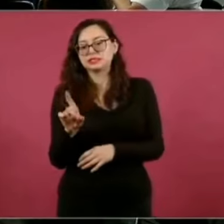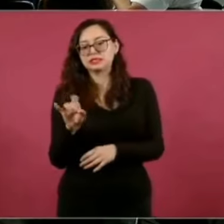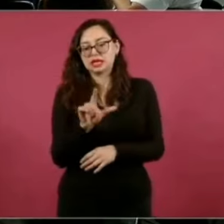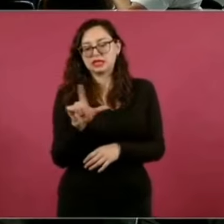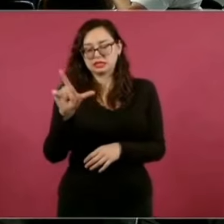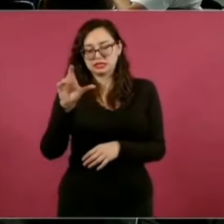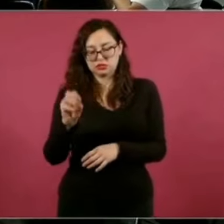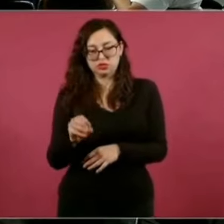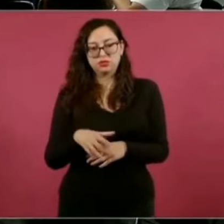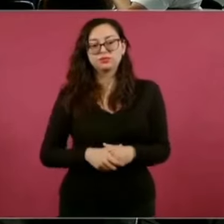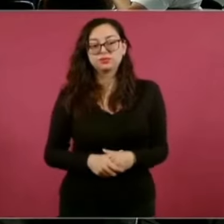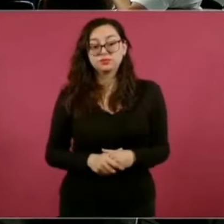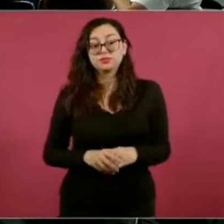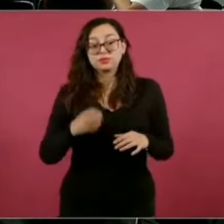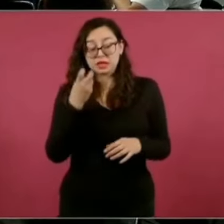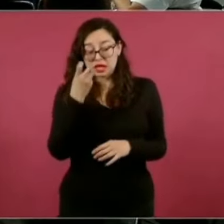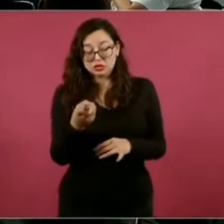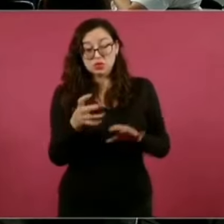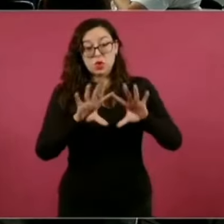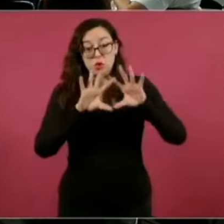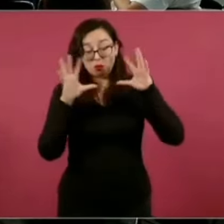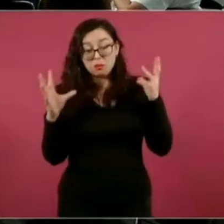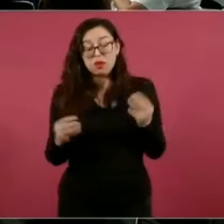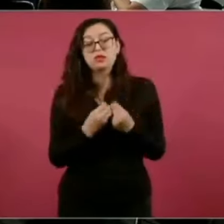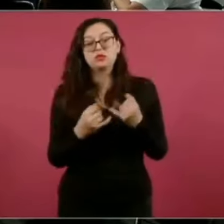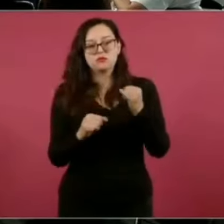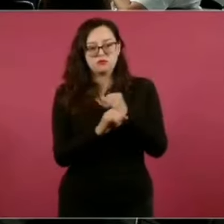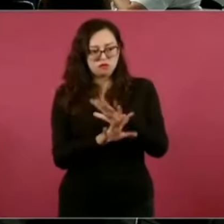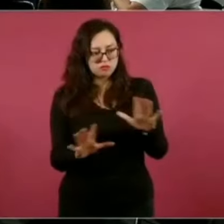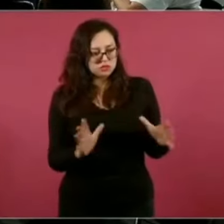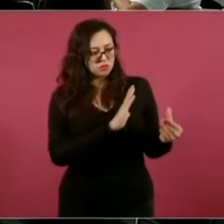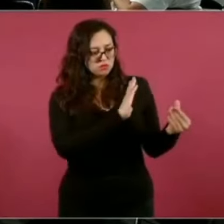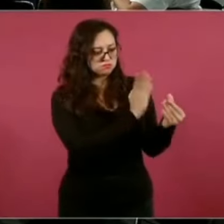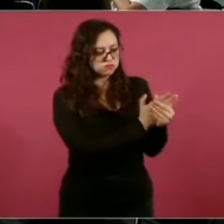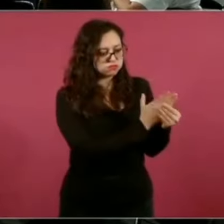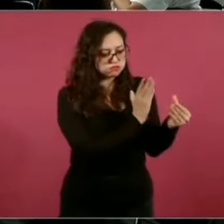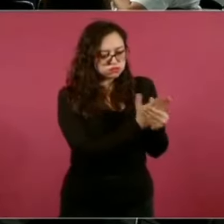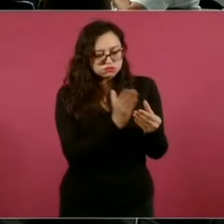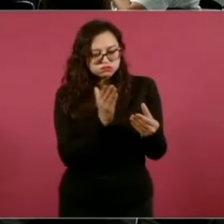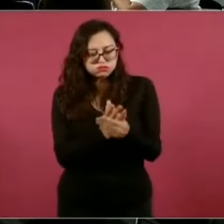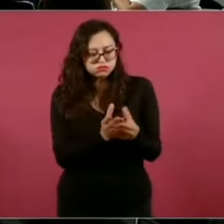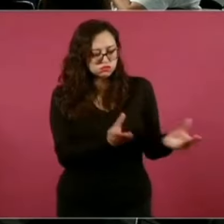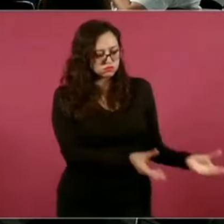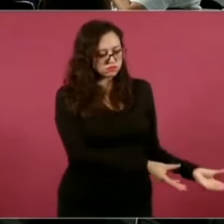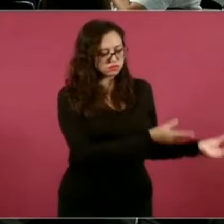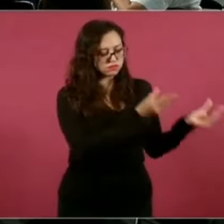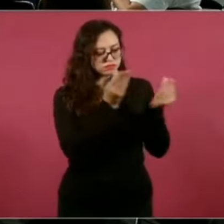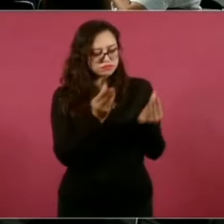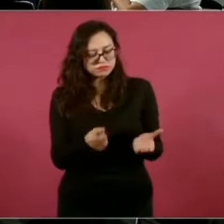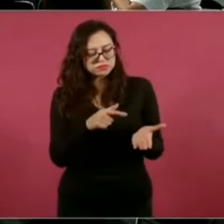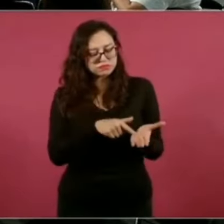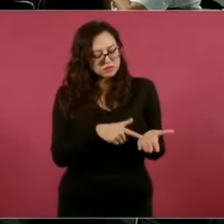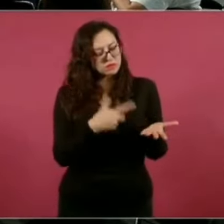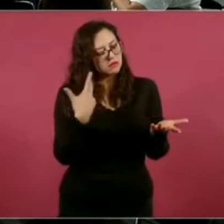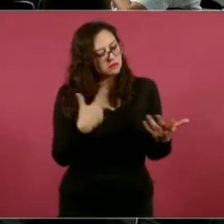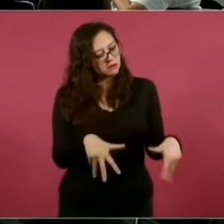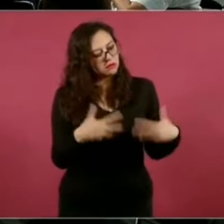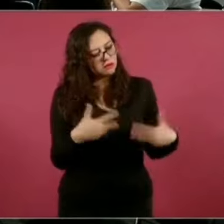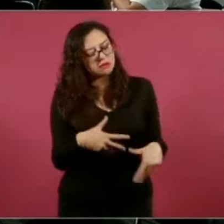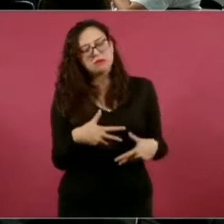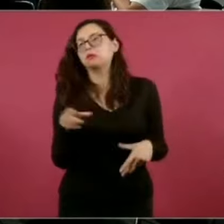de Ernesto Zedillo. Todo esto viene con la importancia del momento para recordar quién fue este